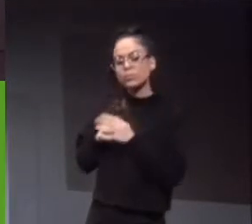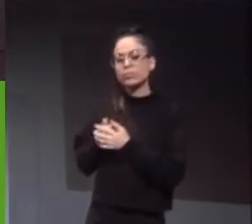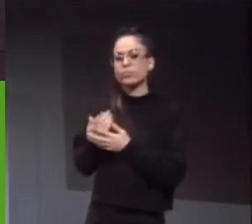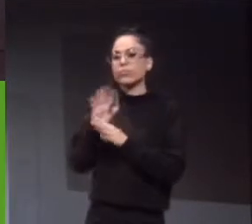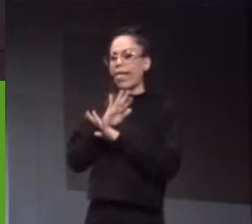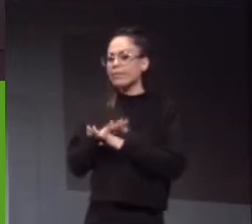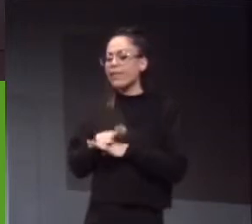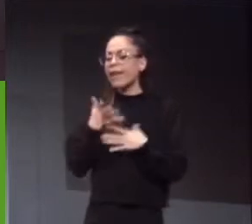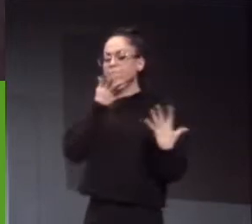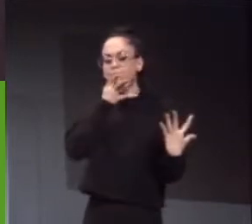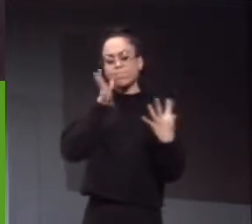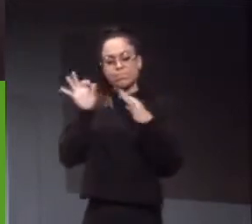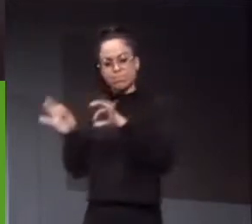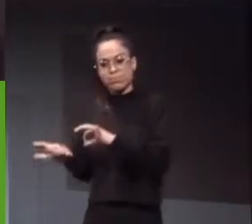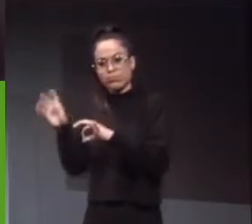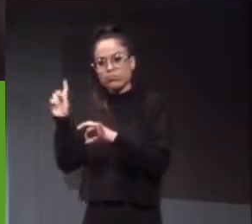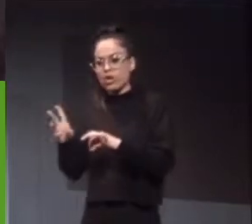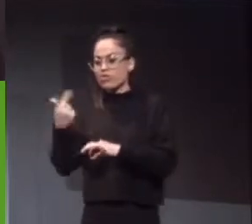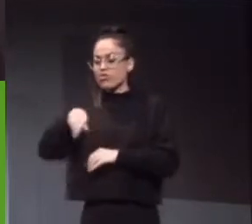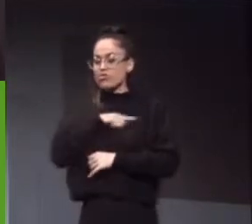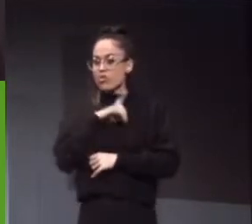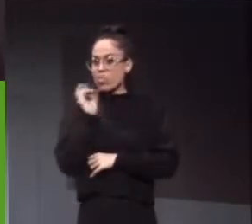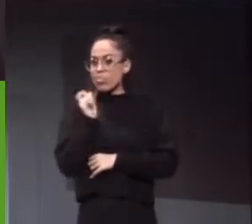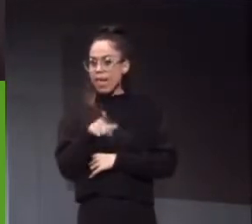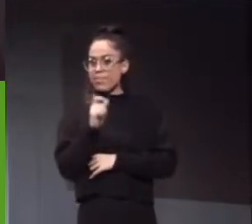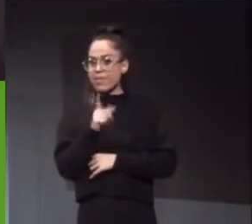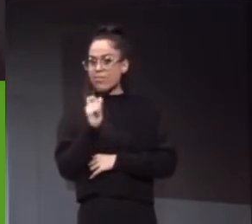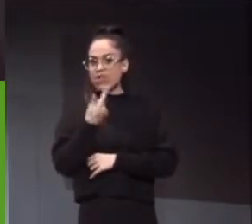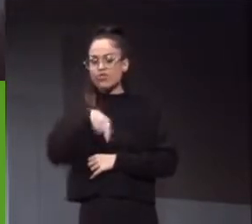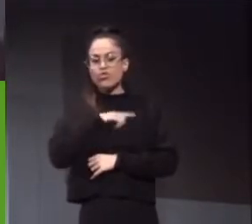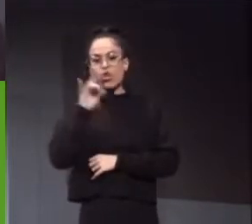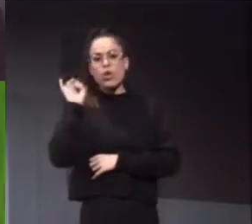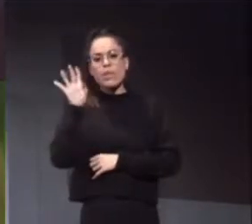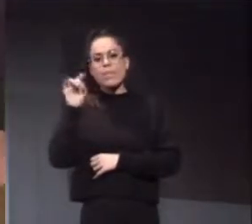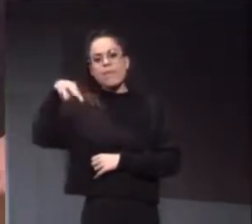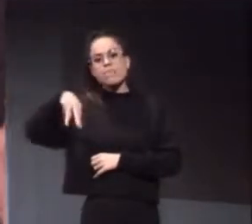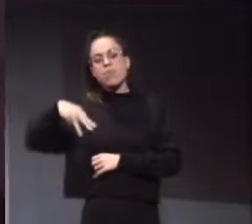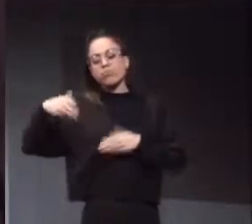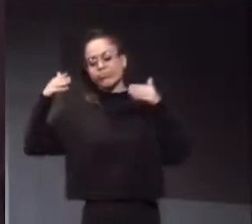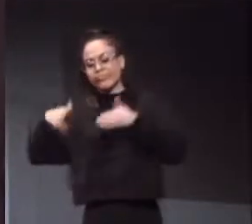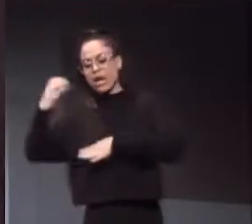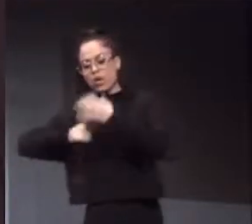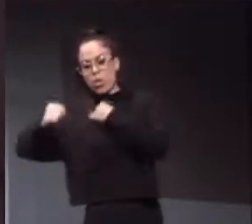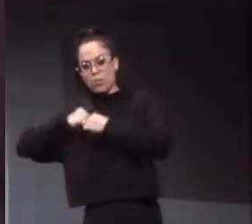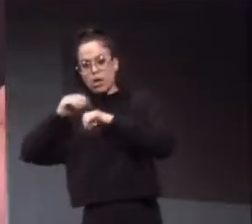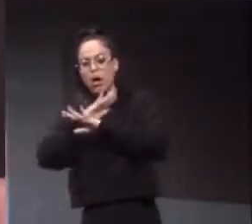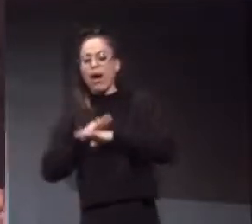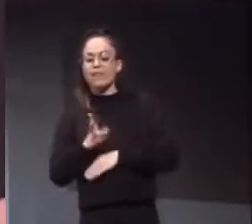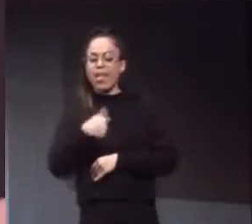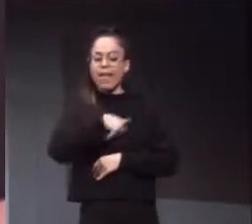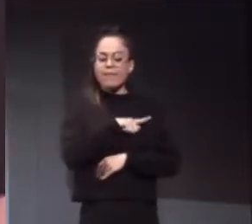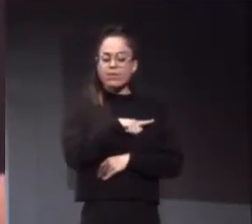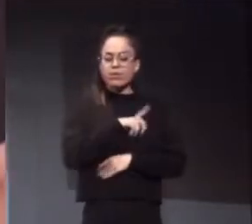atención la habíamos puesto en el poder económico y con stan consiguiendo tras desviar la